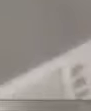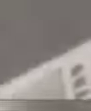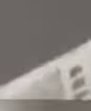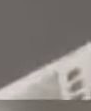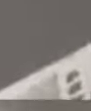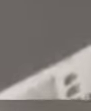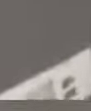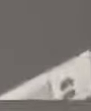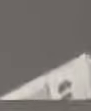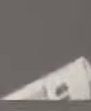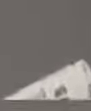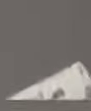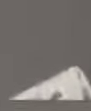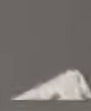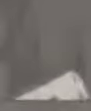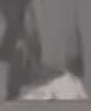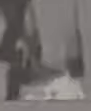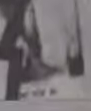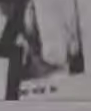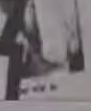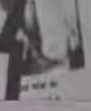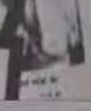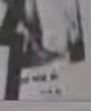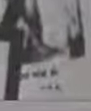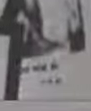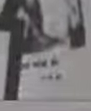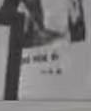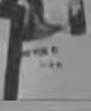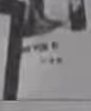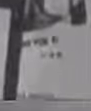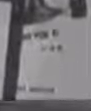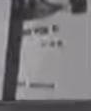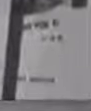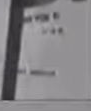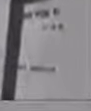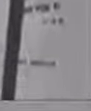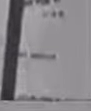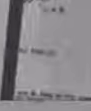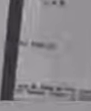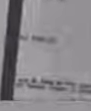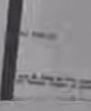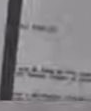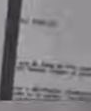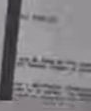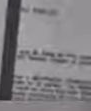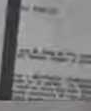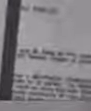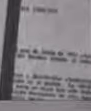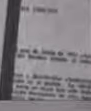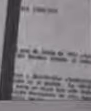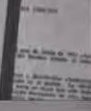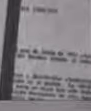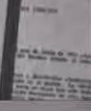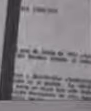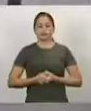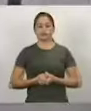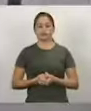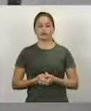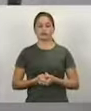al tiempo que reconstruyó el texto de La historia me absolverá para su reproducción y circulación